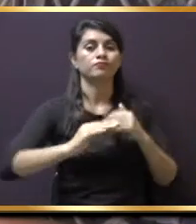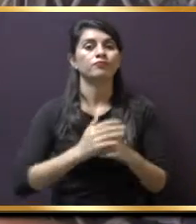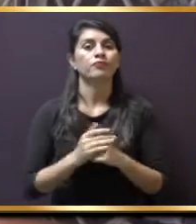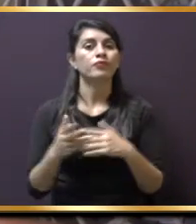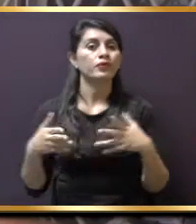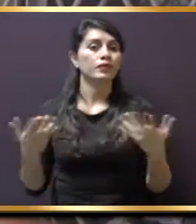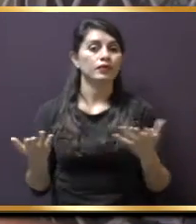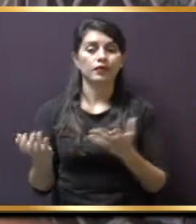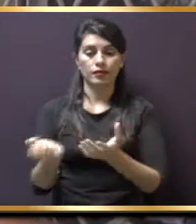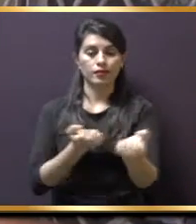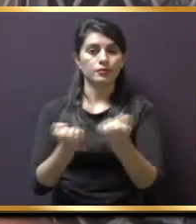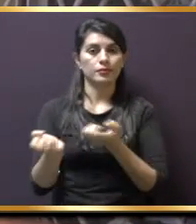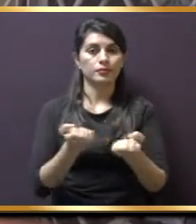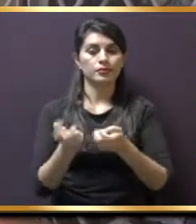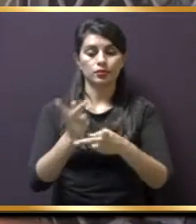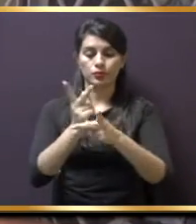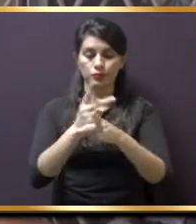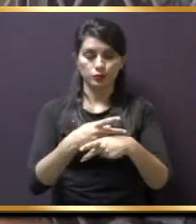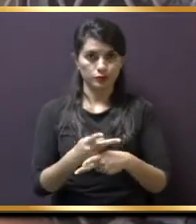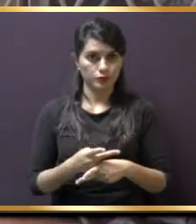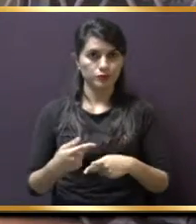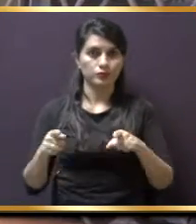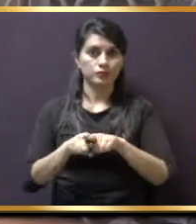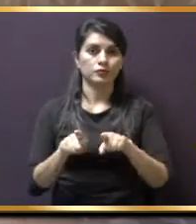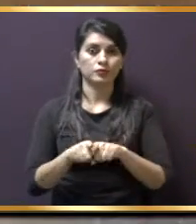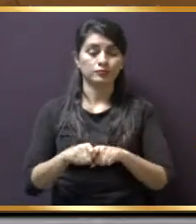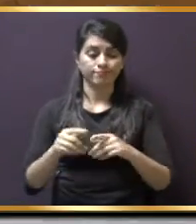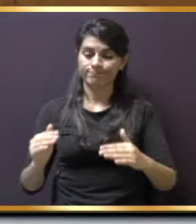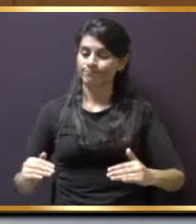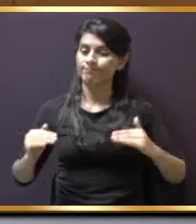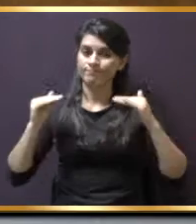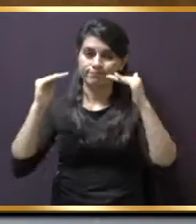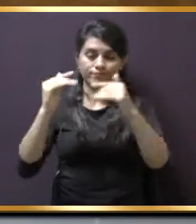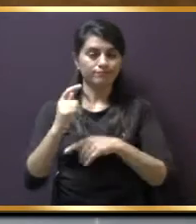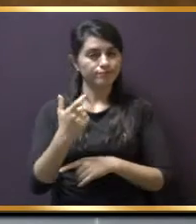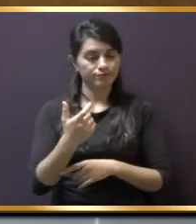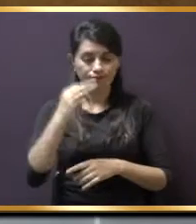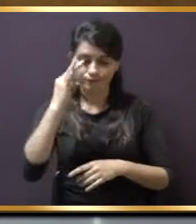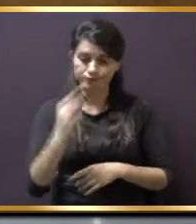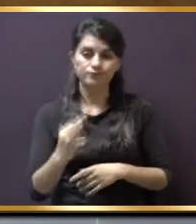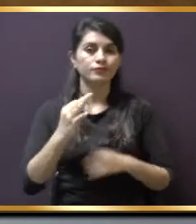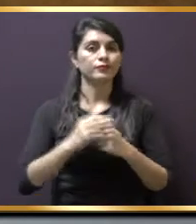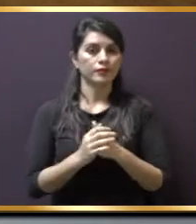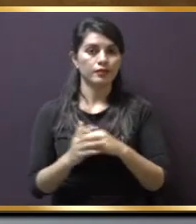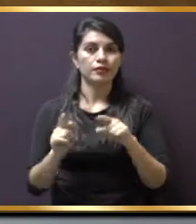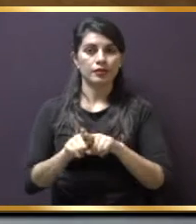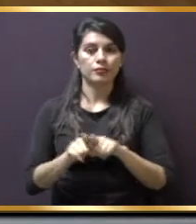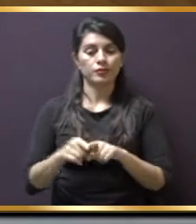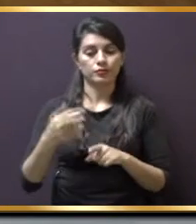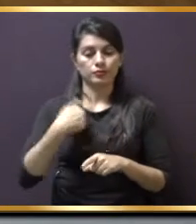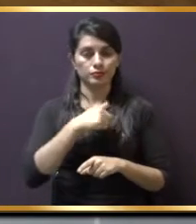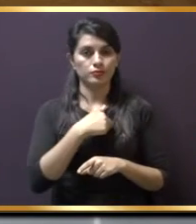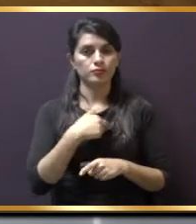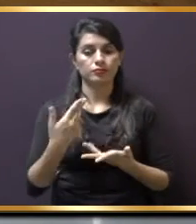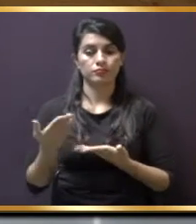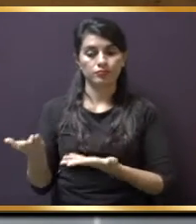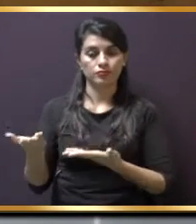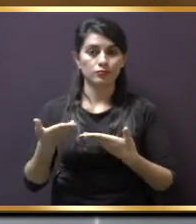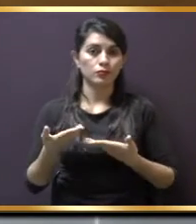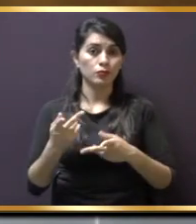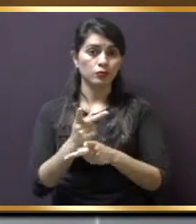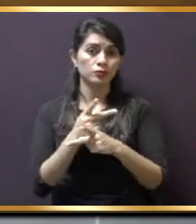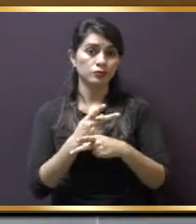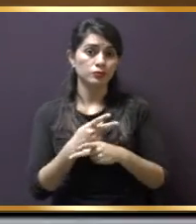empresa que se dedica a la venta de productos epóxicos y de alta calidad. Ellos nos recomendaron utilizar un